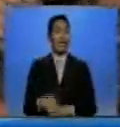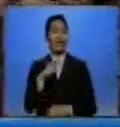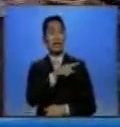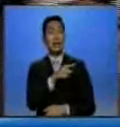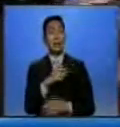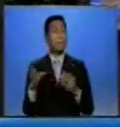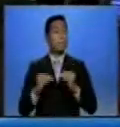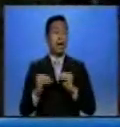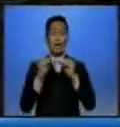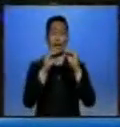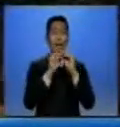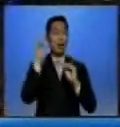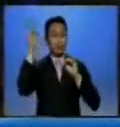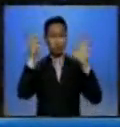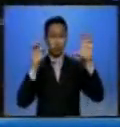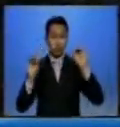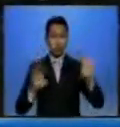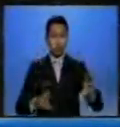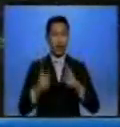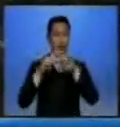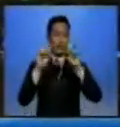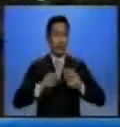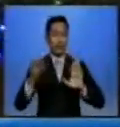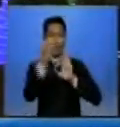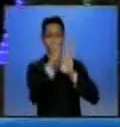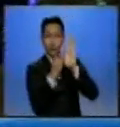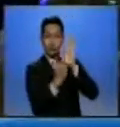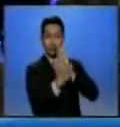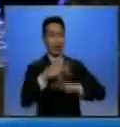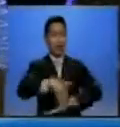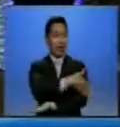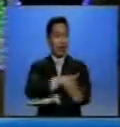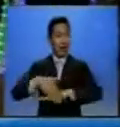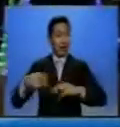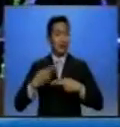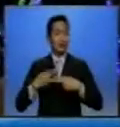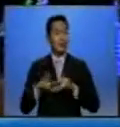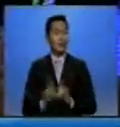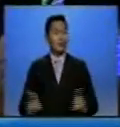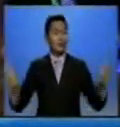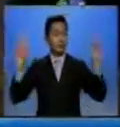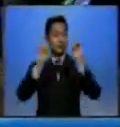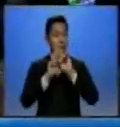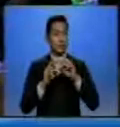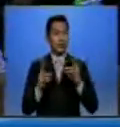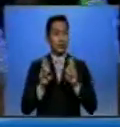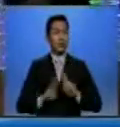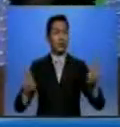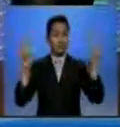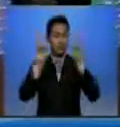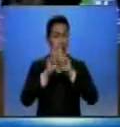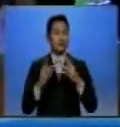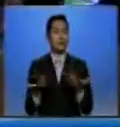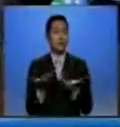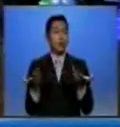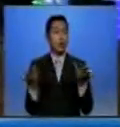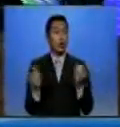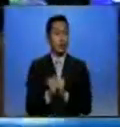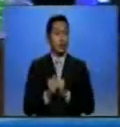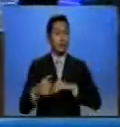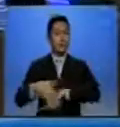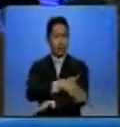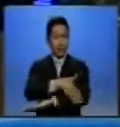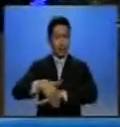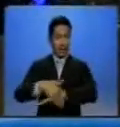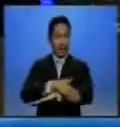más parte de la decoración. Estamos observando también pues el bulevar, como les contamos, está ubicado estratégicamente, está en pleno